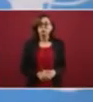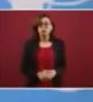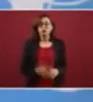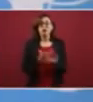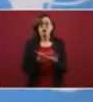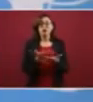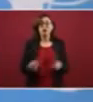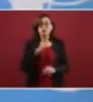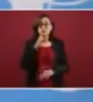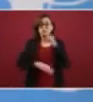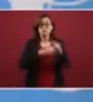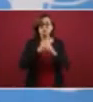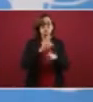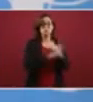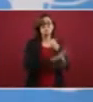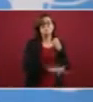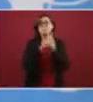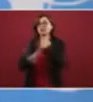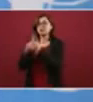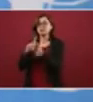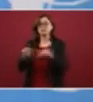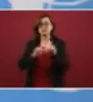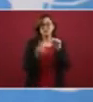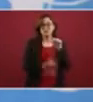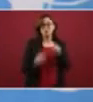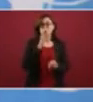mundo en multimillonarios,